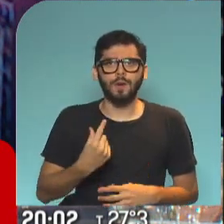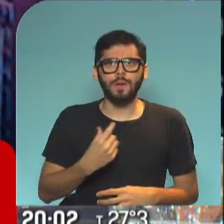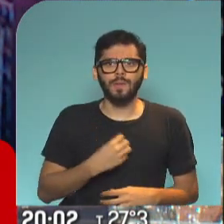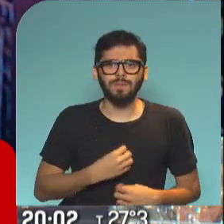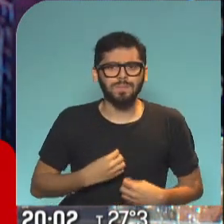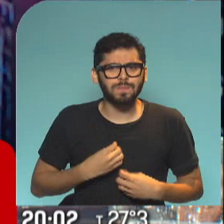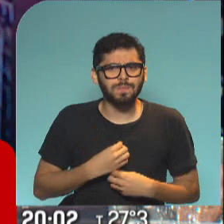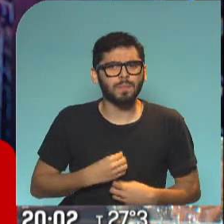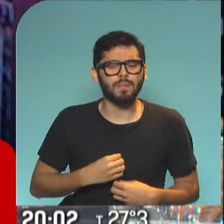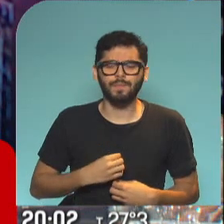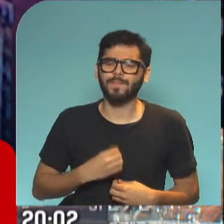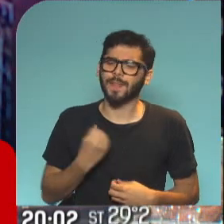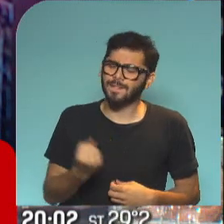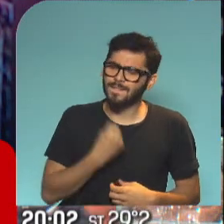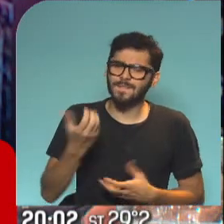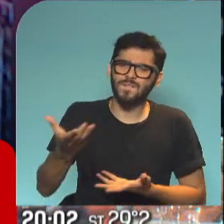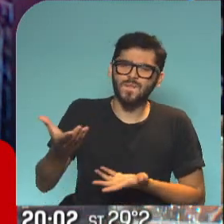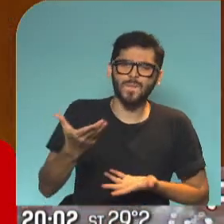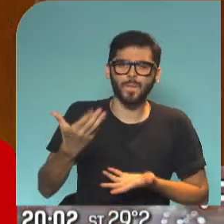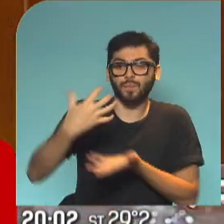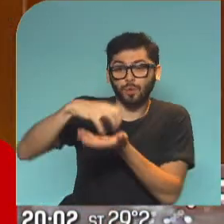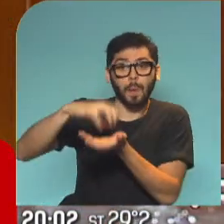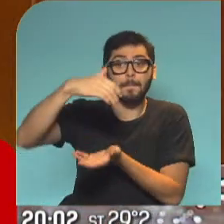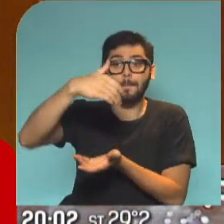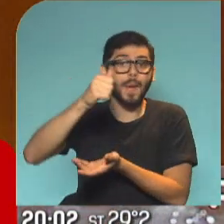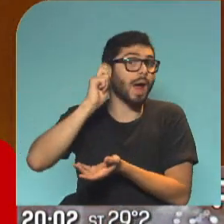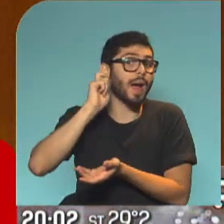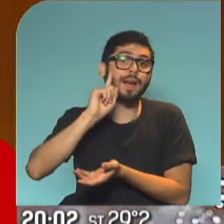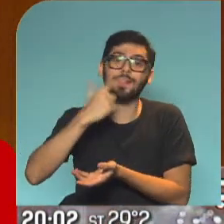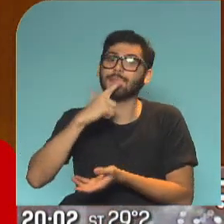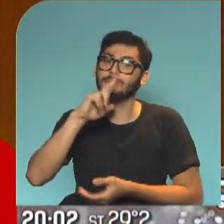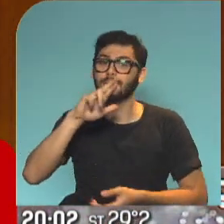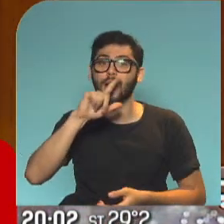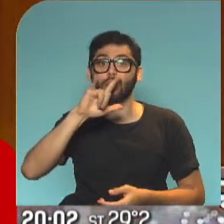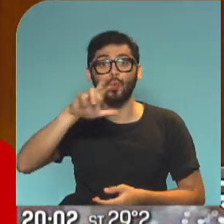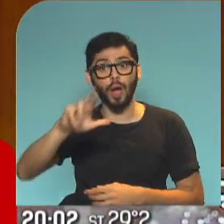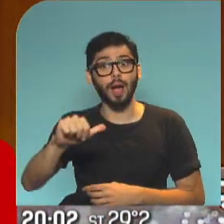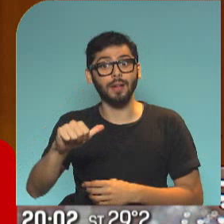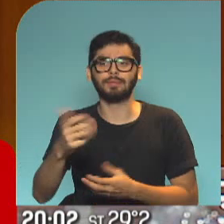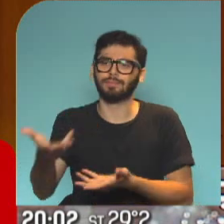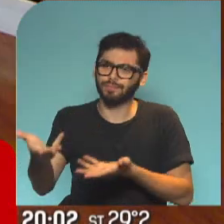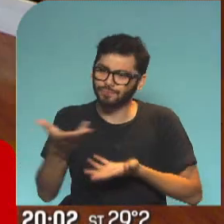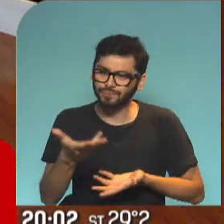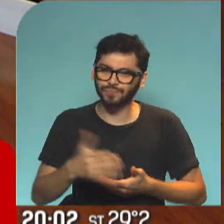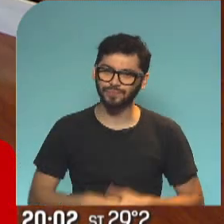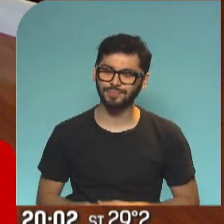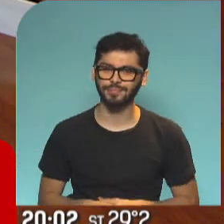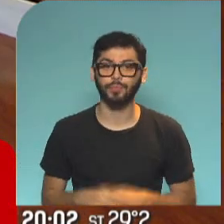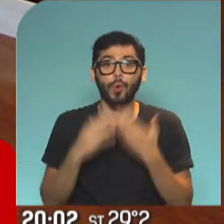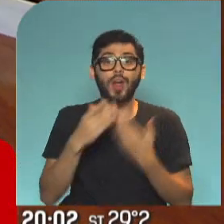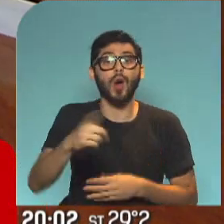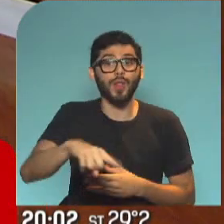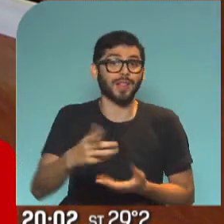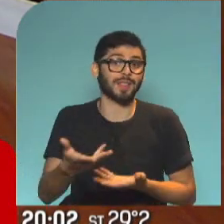de recibir nuestros estudios a digámosle el presidente del consejo de magistratura y gracias por venir dios muchas gracias buenas noches gracias a ustedes por la invitación